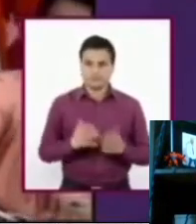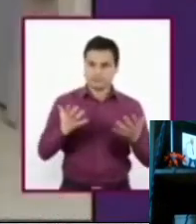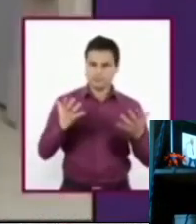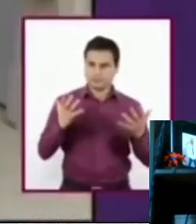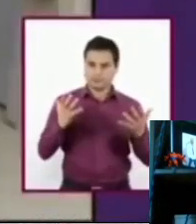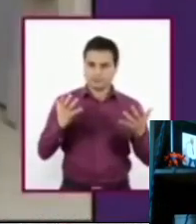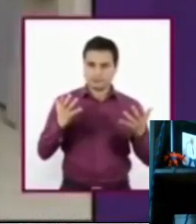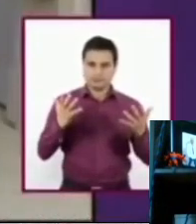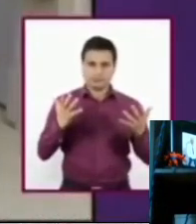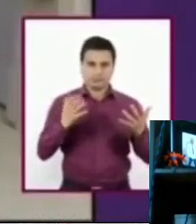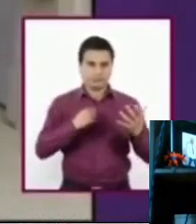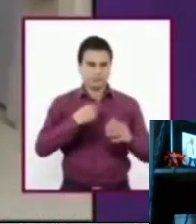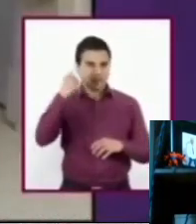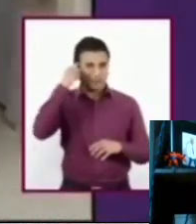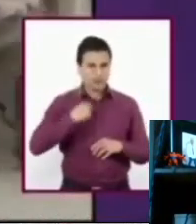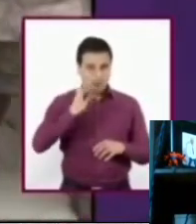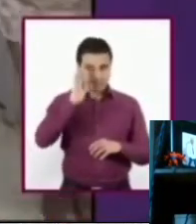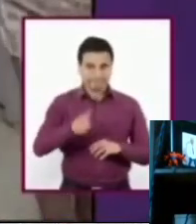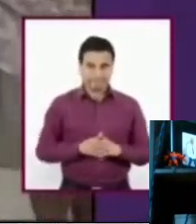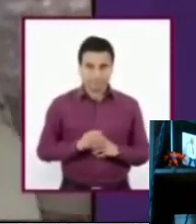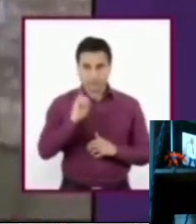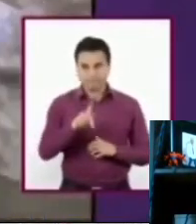vaya él quiere